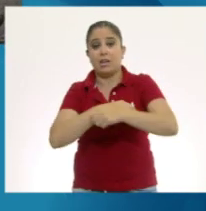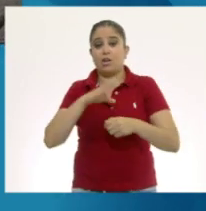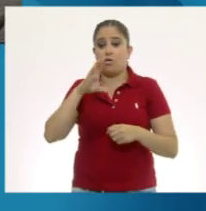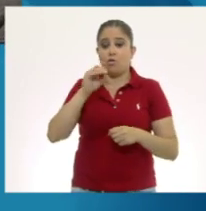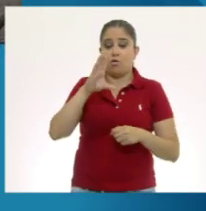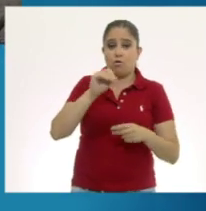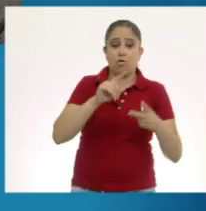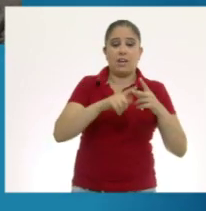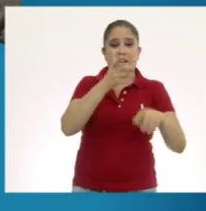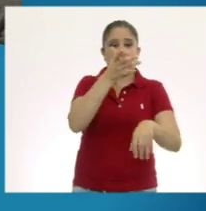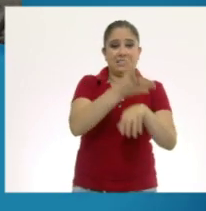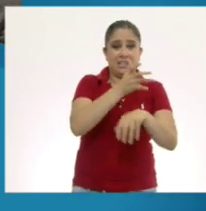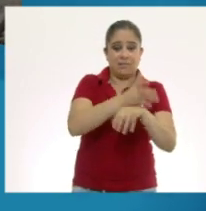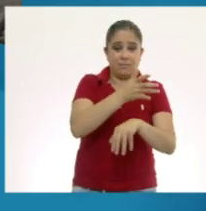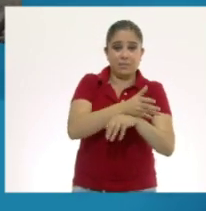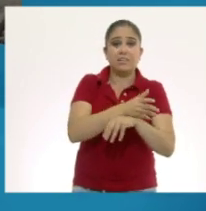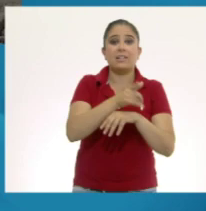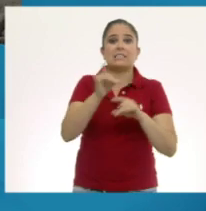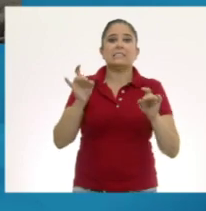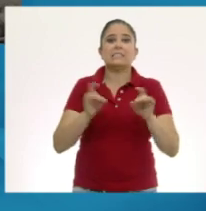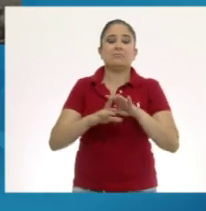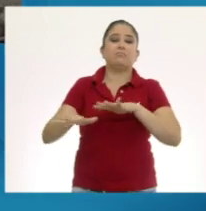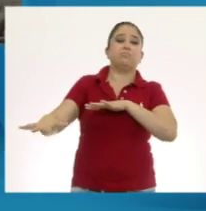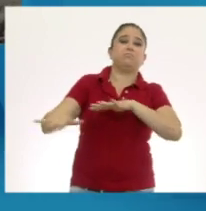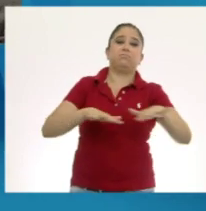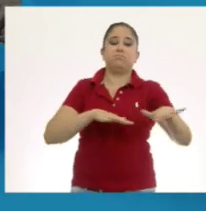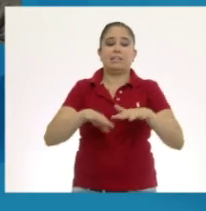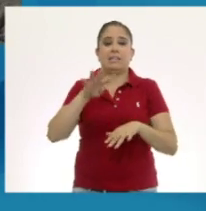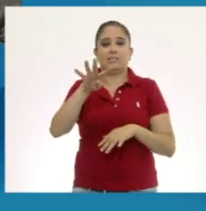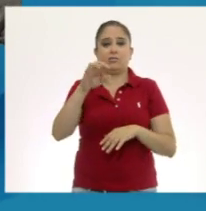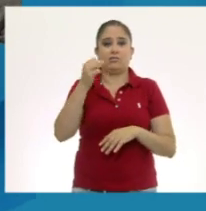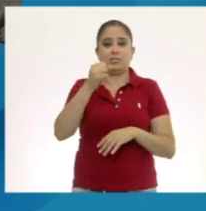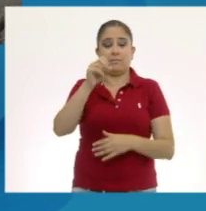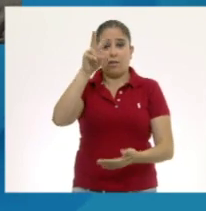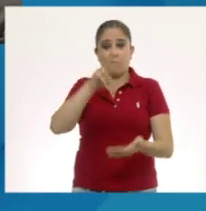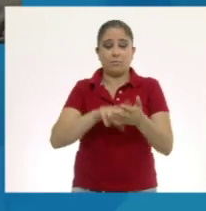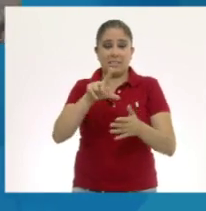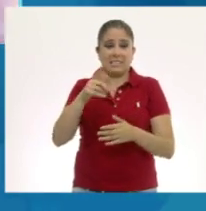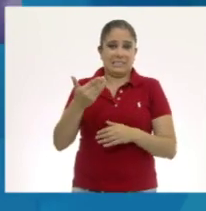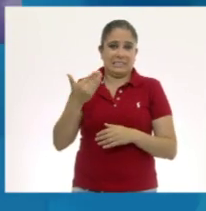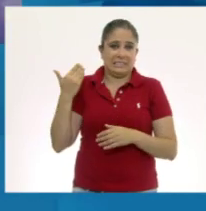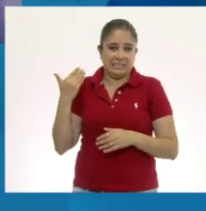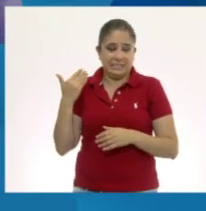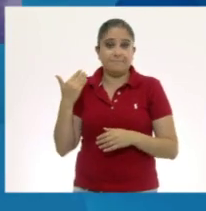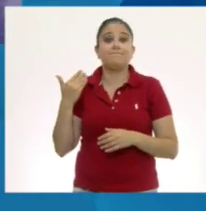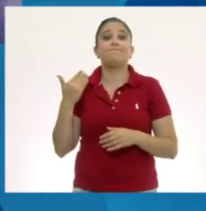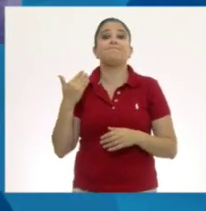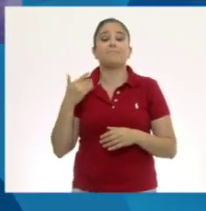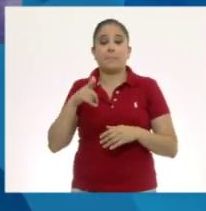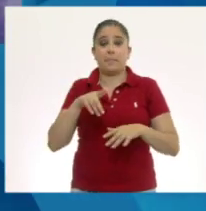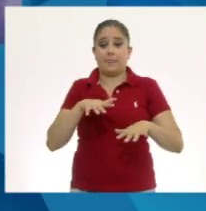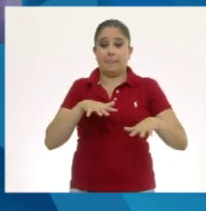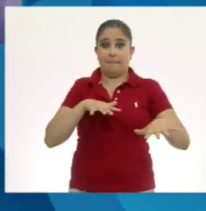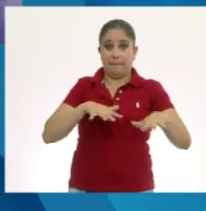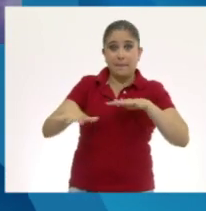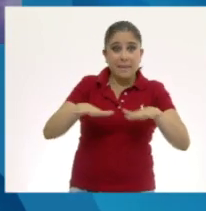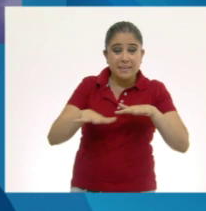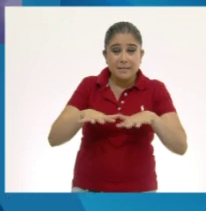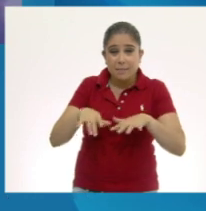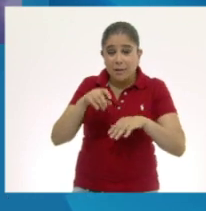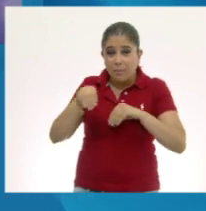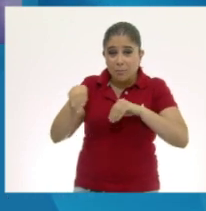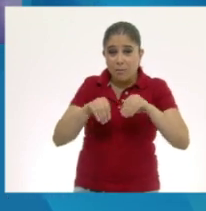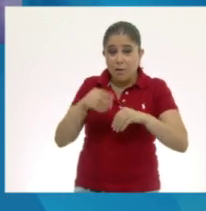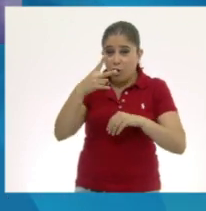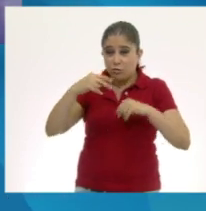de Norteamérica provocaron el sismo del 19 de septiembre de 2017. Ese sismo no fue provocado por el movimiento